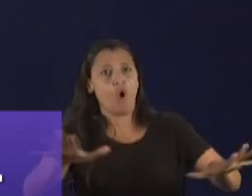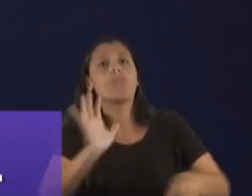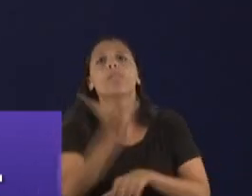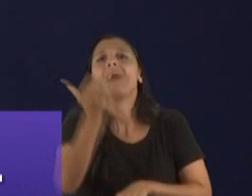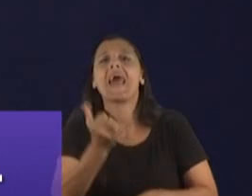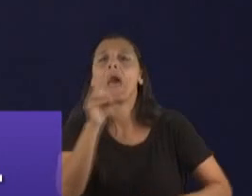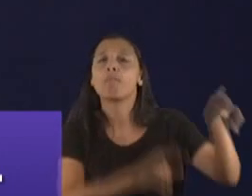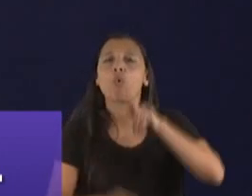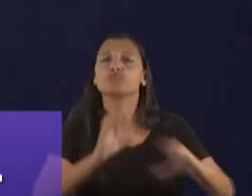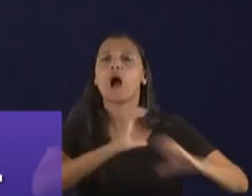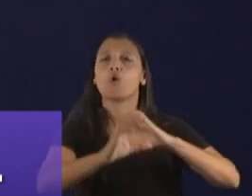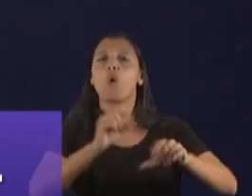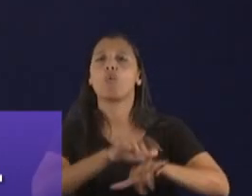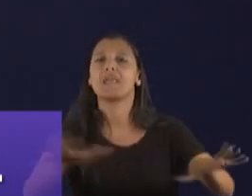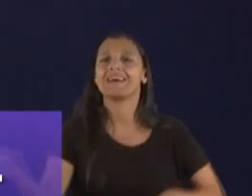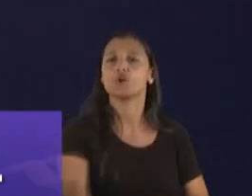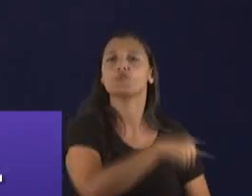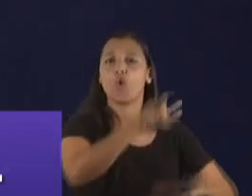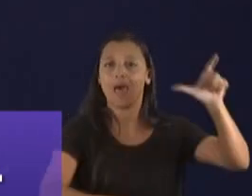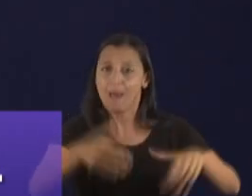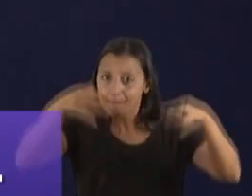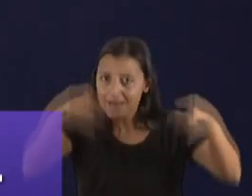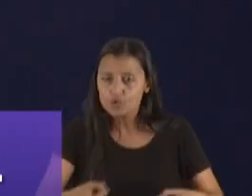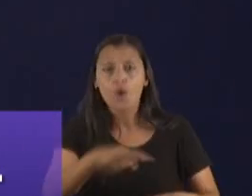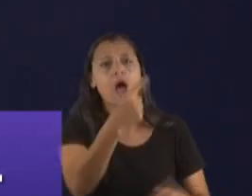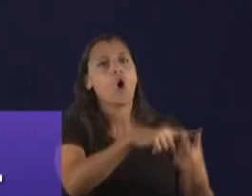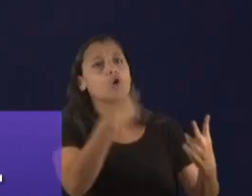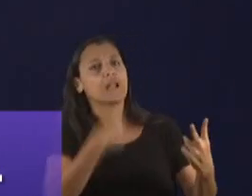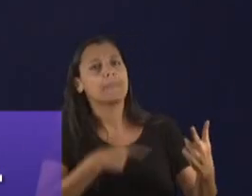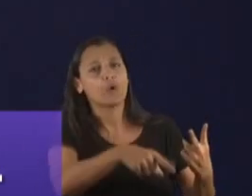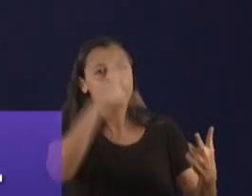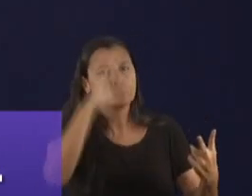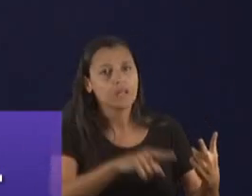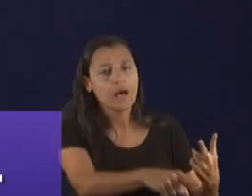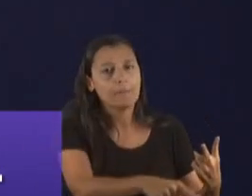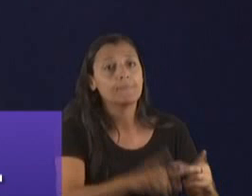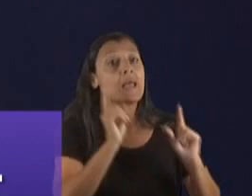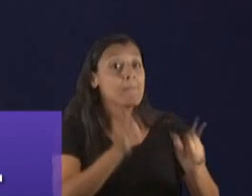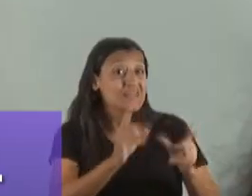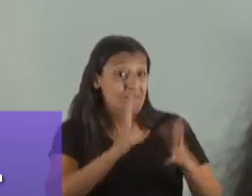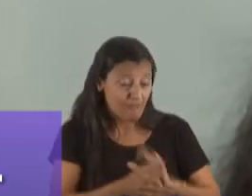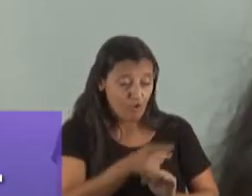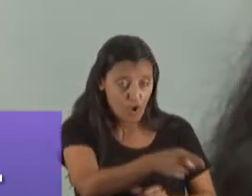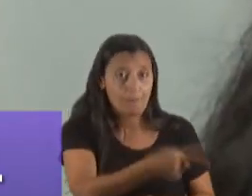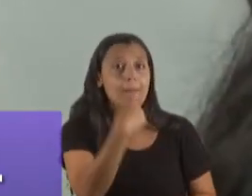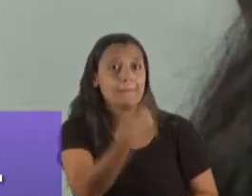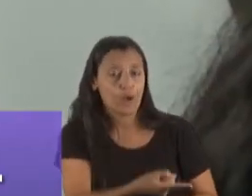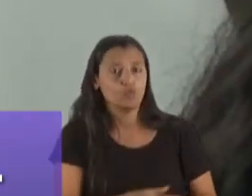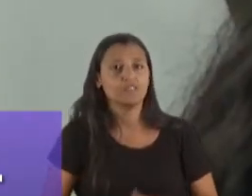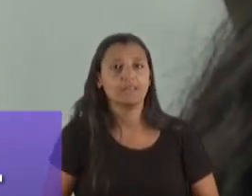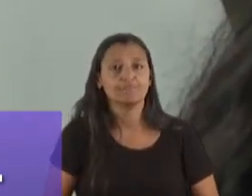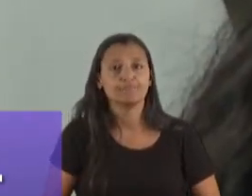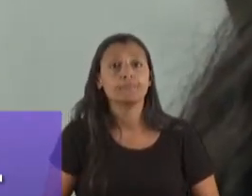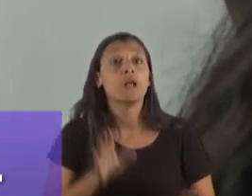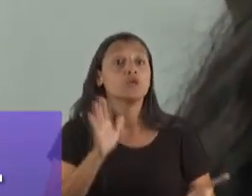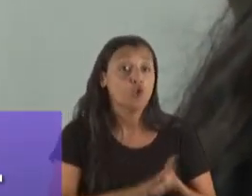comunicando como corresponde. Me habías hecho otra pregunta al principio, perdóname. En la misma sintonía le preguntaba, por